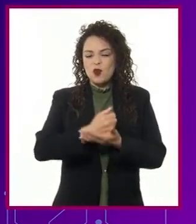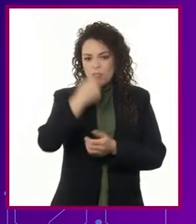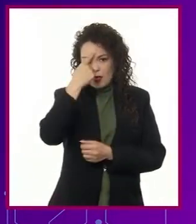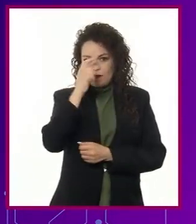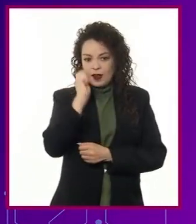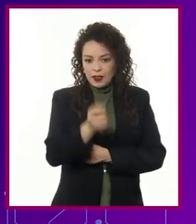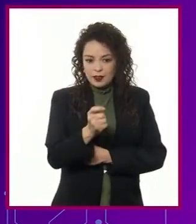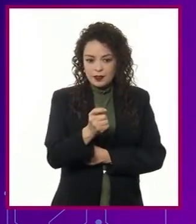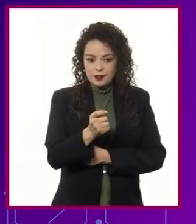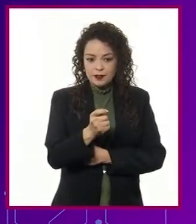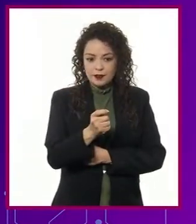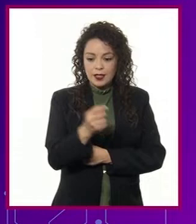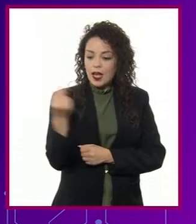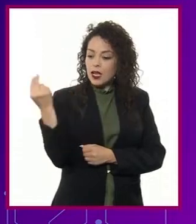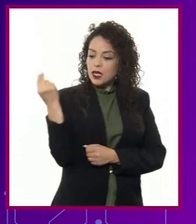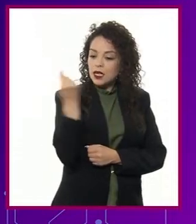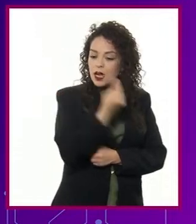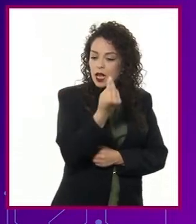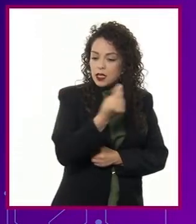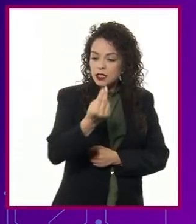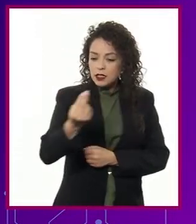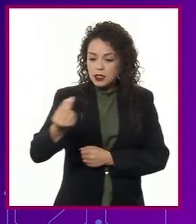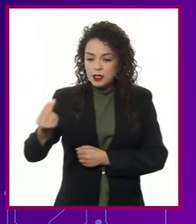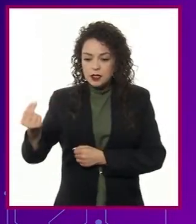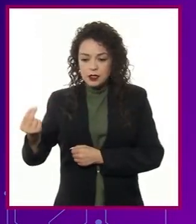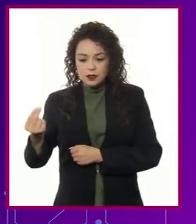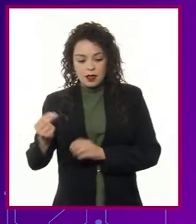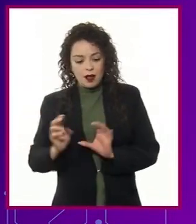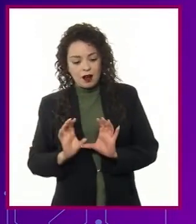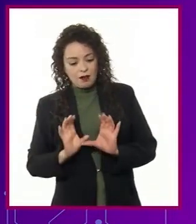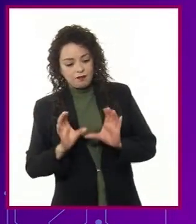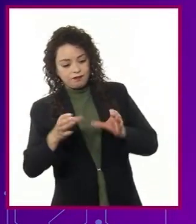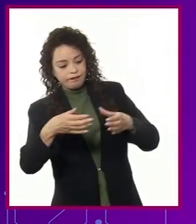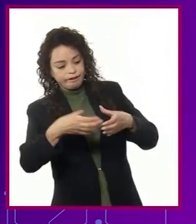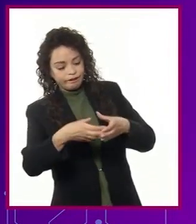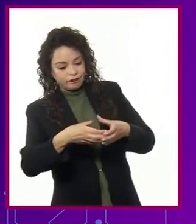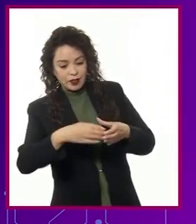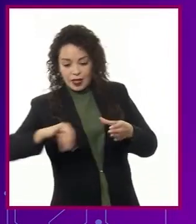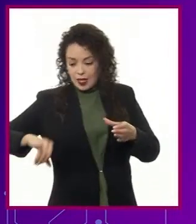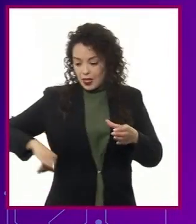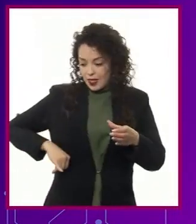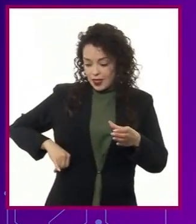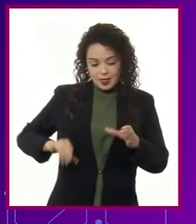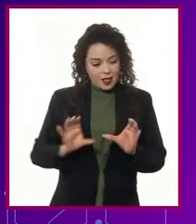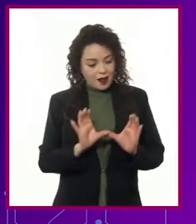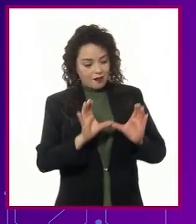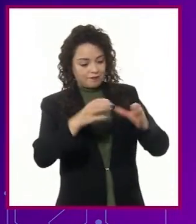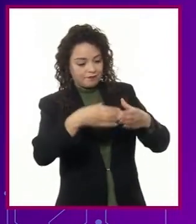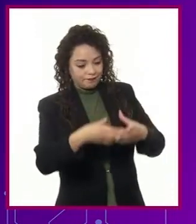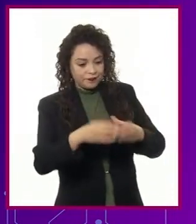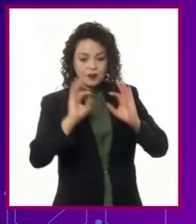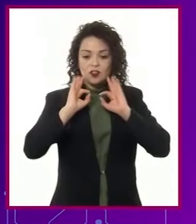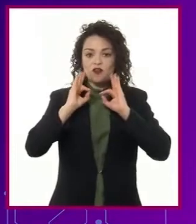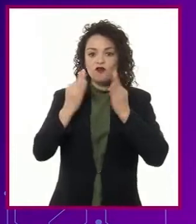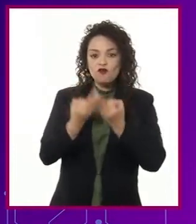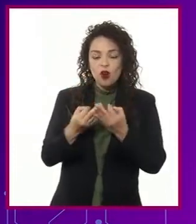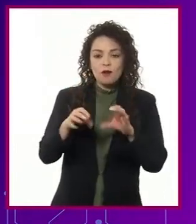aglutinen las necesidades y se aglutinen los intereses y las formas o procedimientos para satisfacerlas.